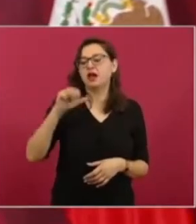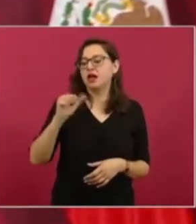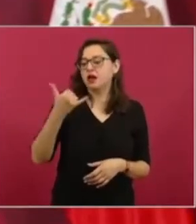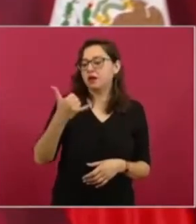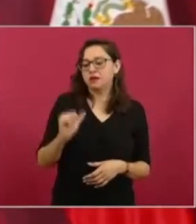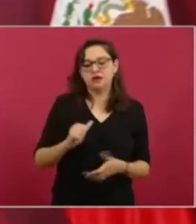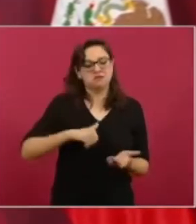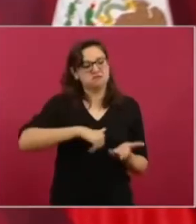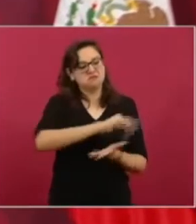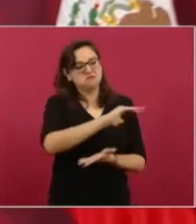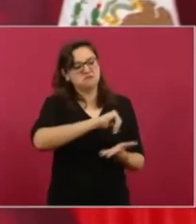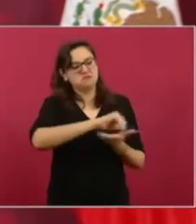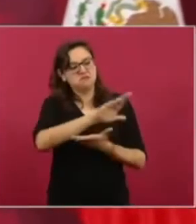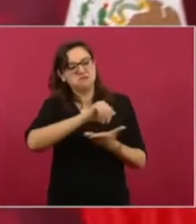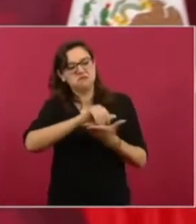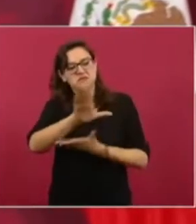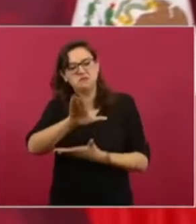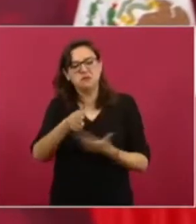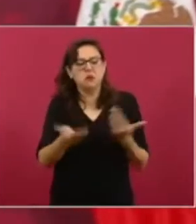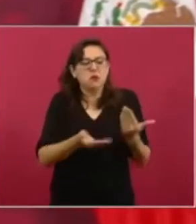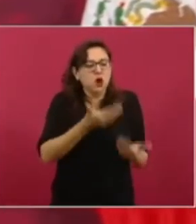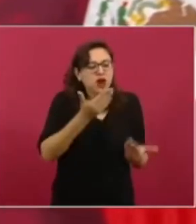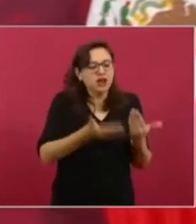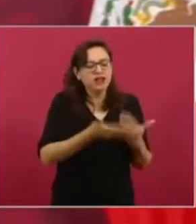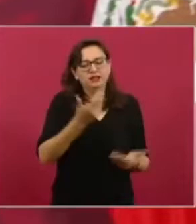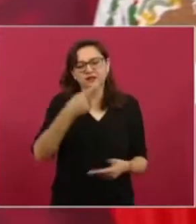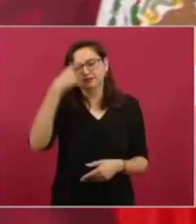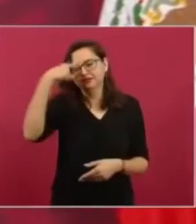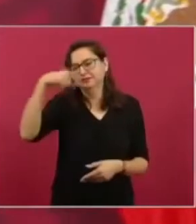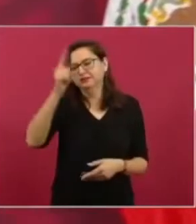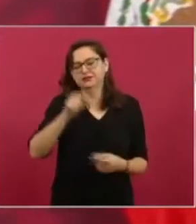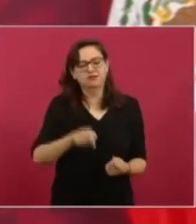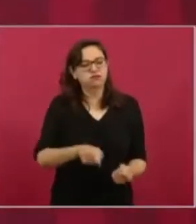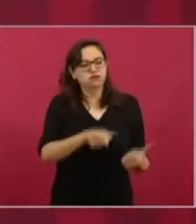y no era mucha la población.